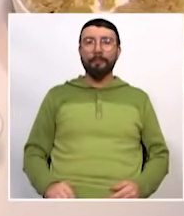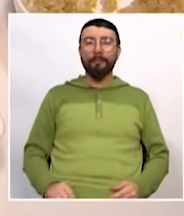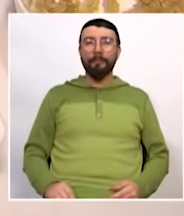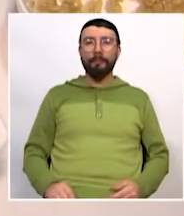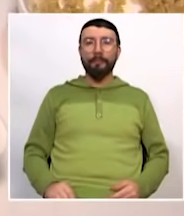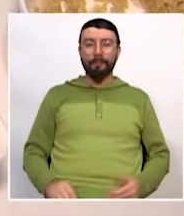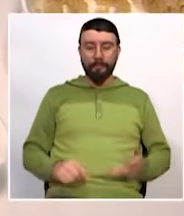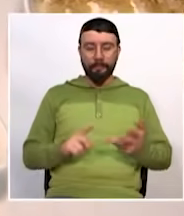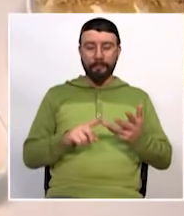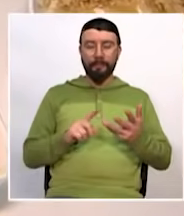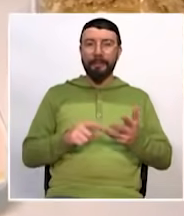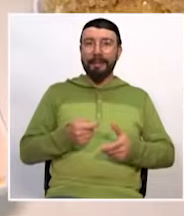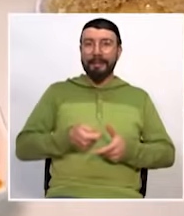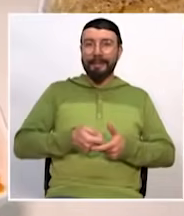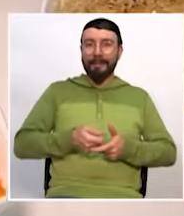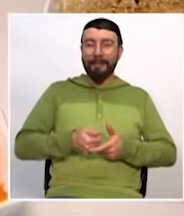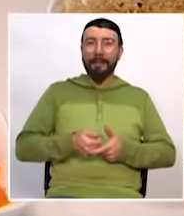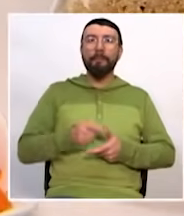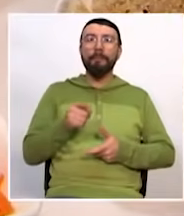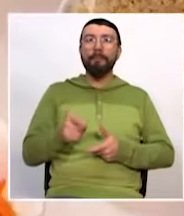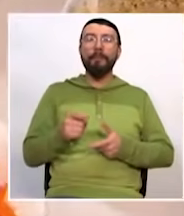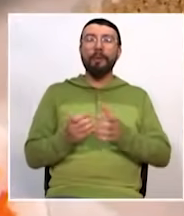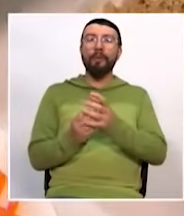y las semillas de girasol